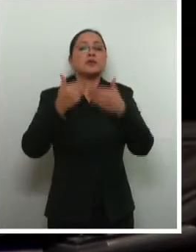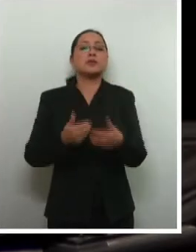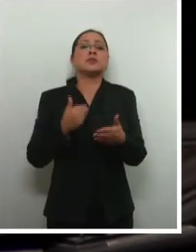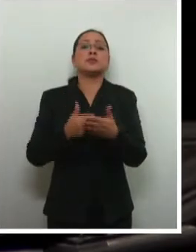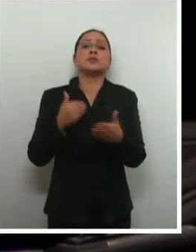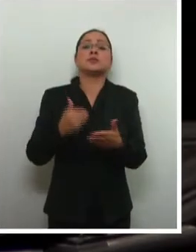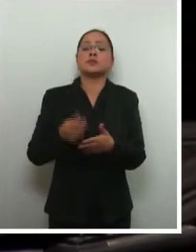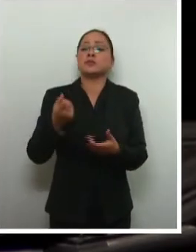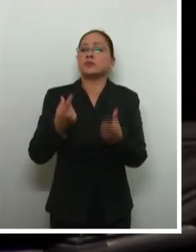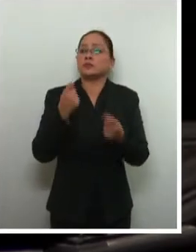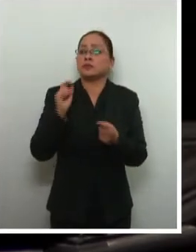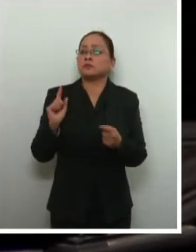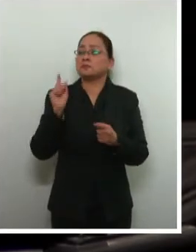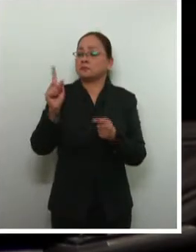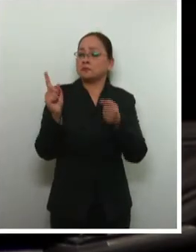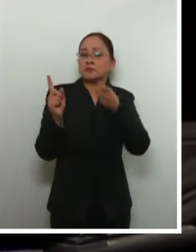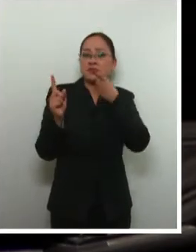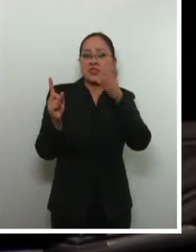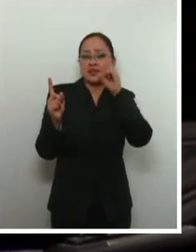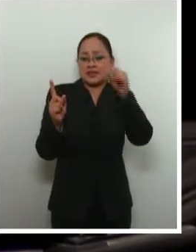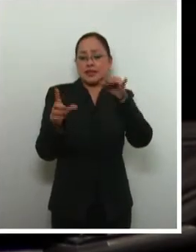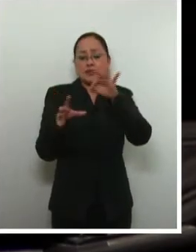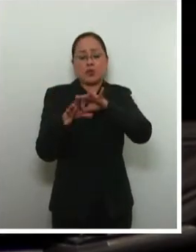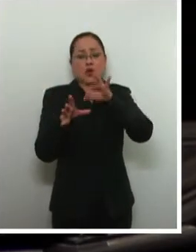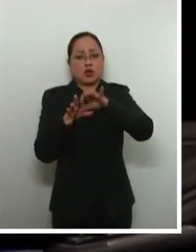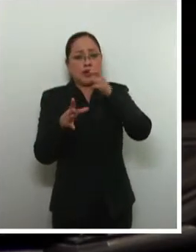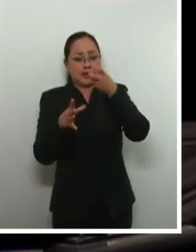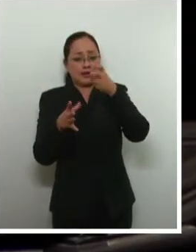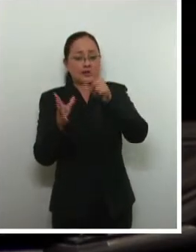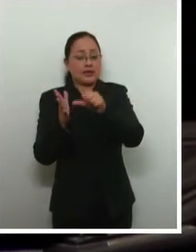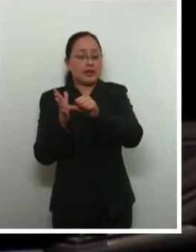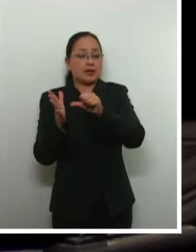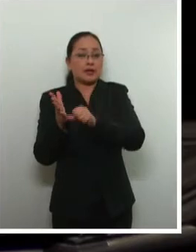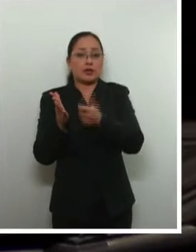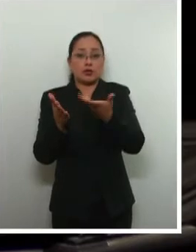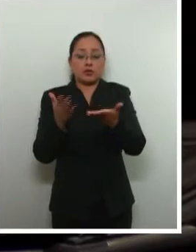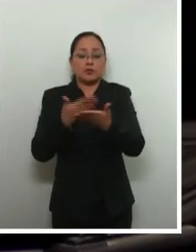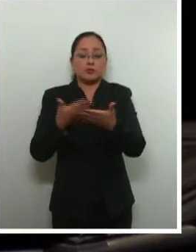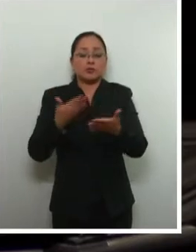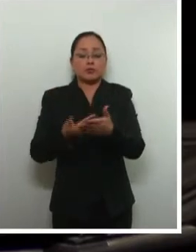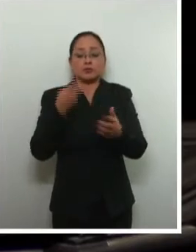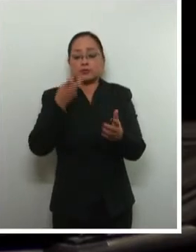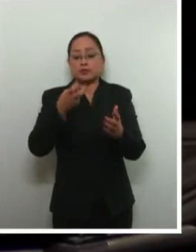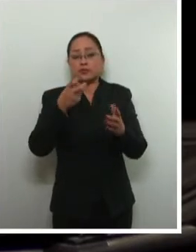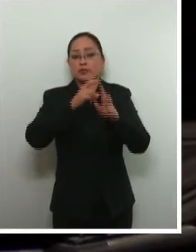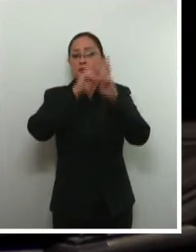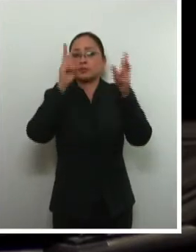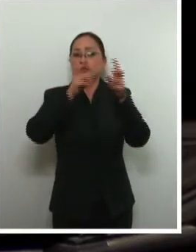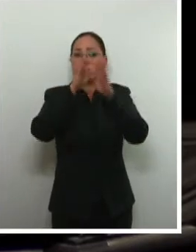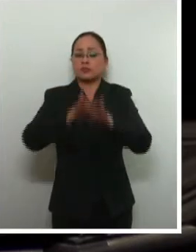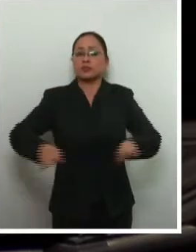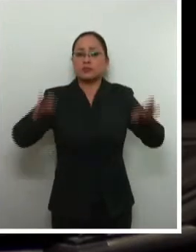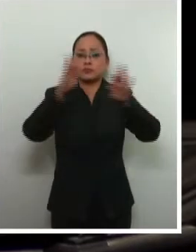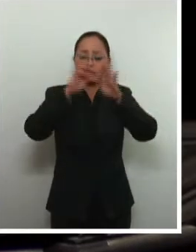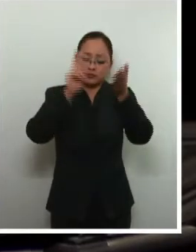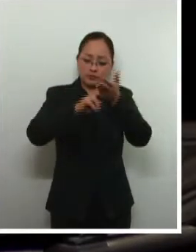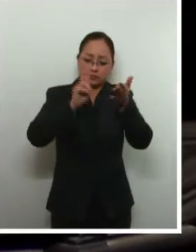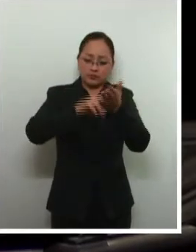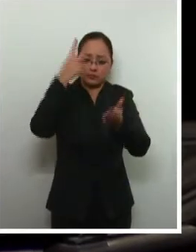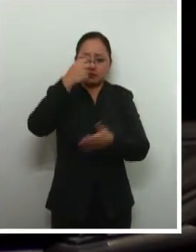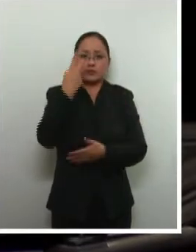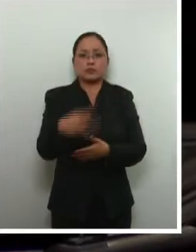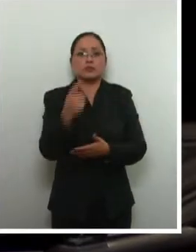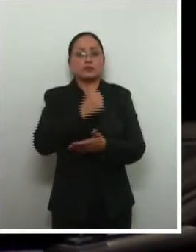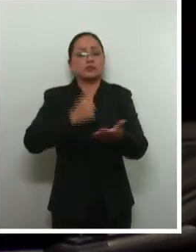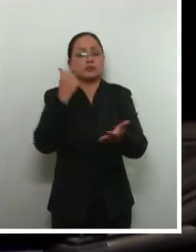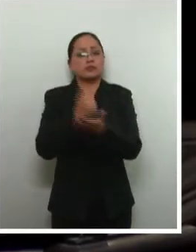dicho quienes hablaron a favor del artículo, se trata de un tema fundamental,